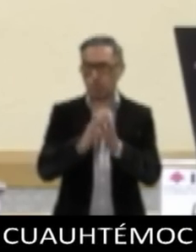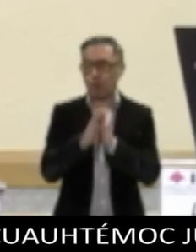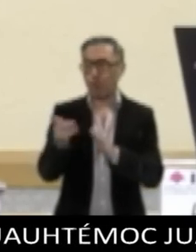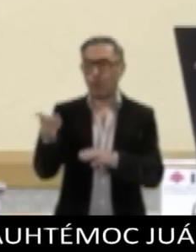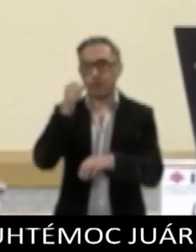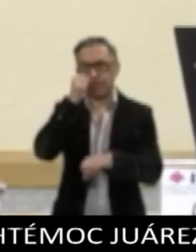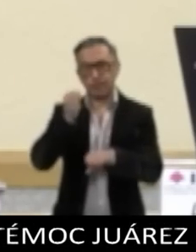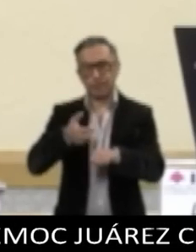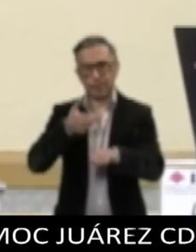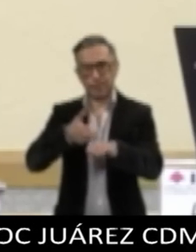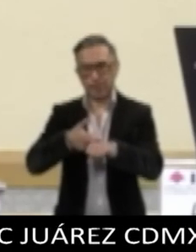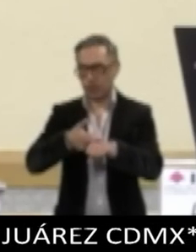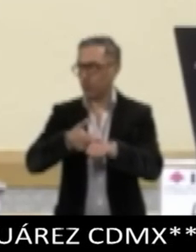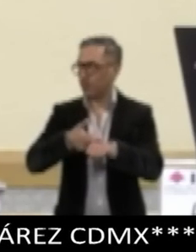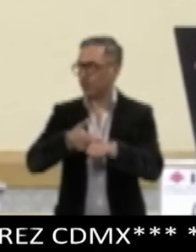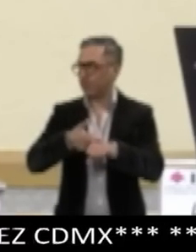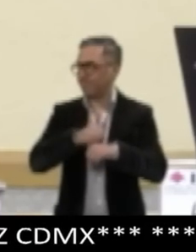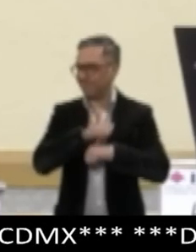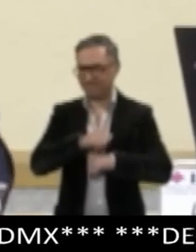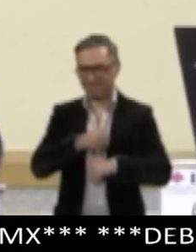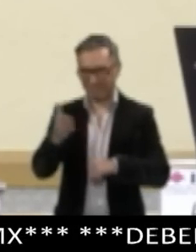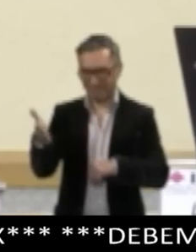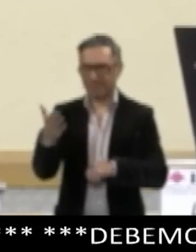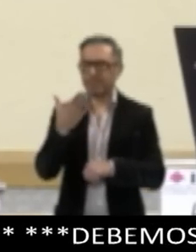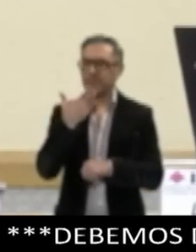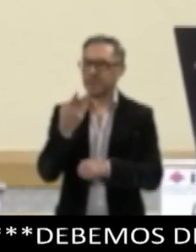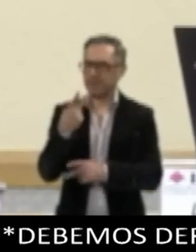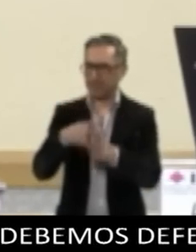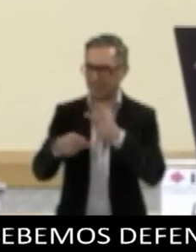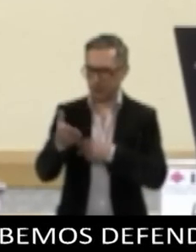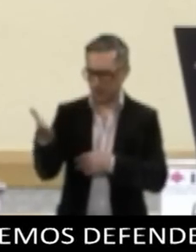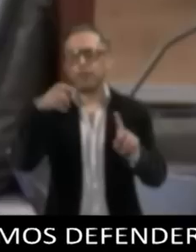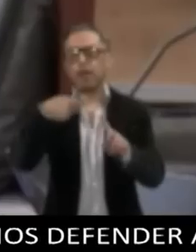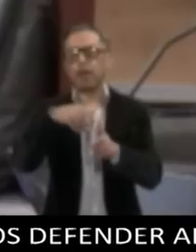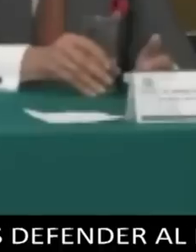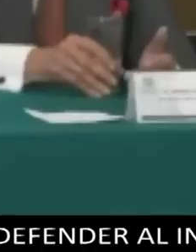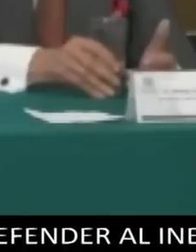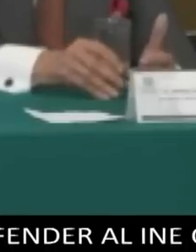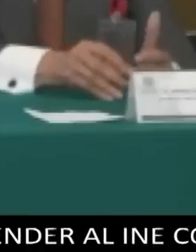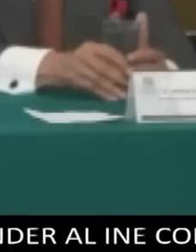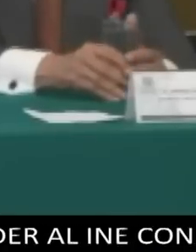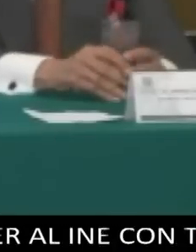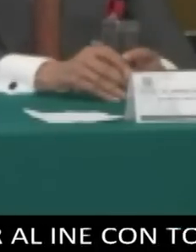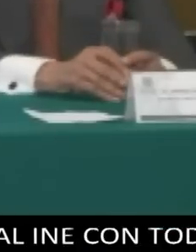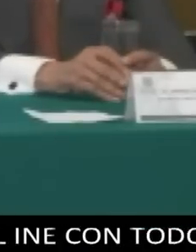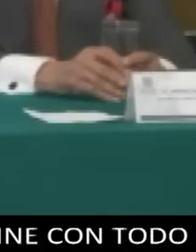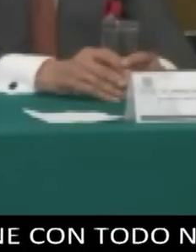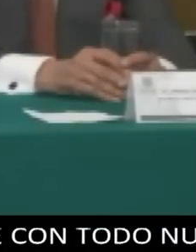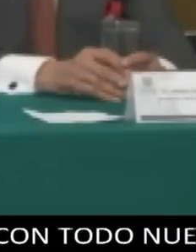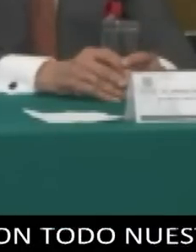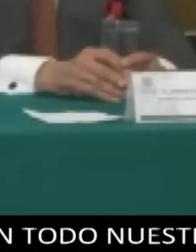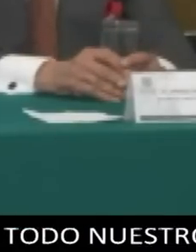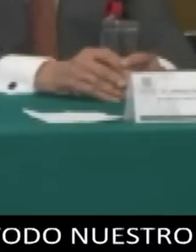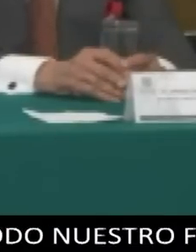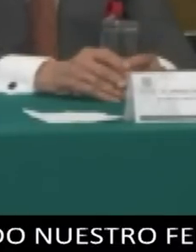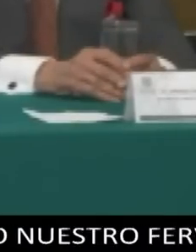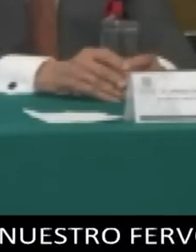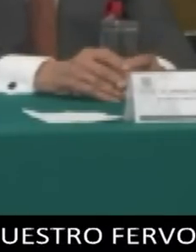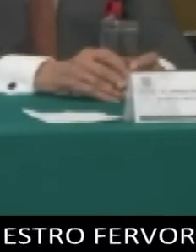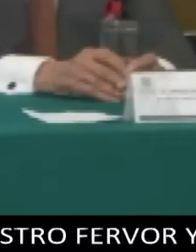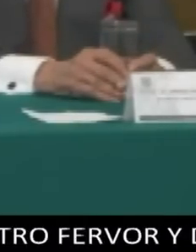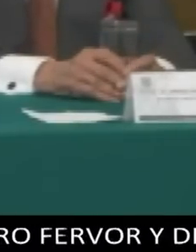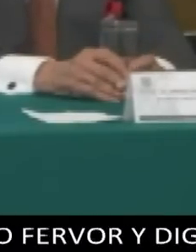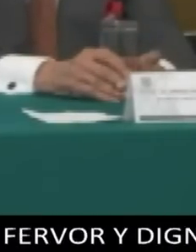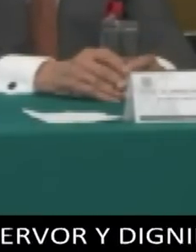deseable y la perfecta para mí pero es la mejor de las posibles te agradezco mucho Maite Azuela te agradezco